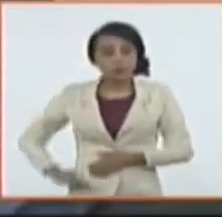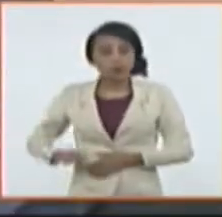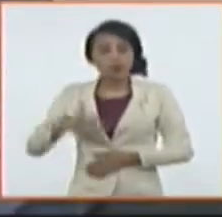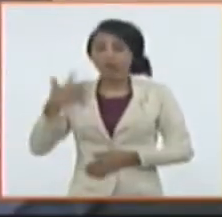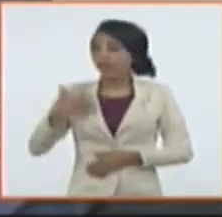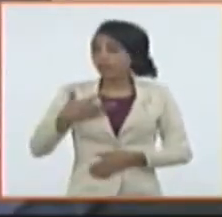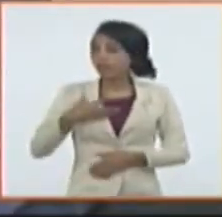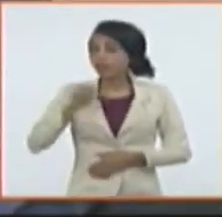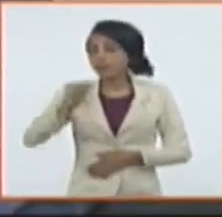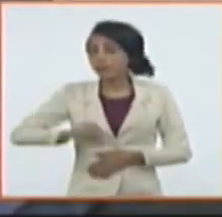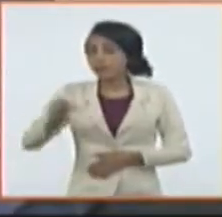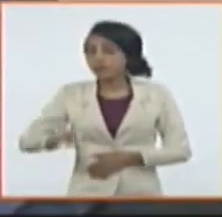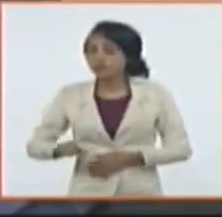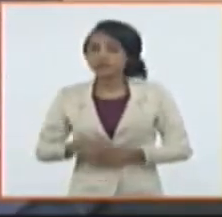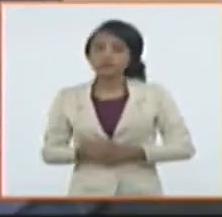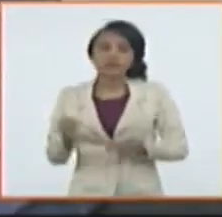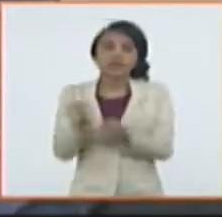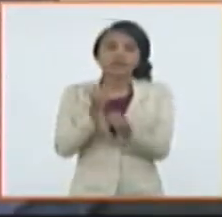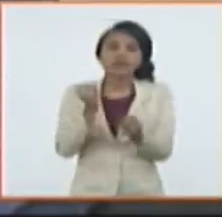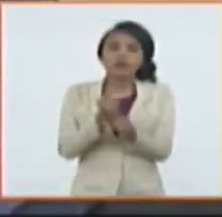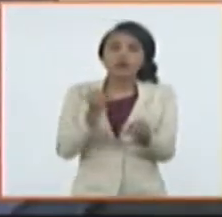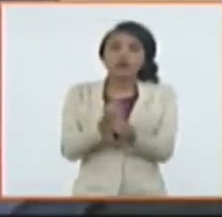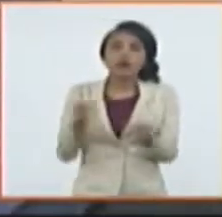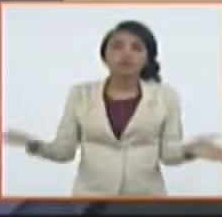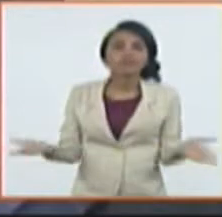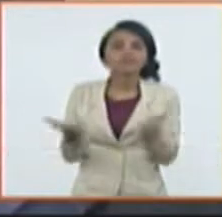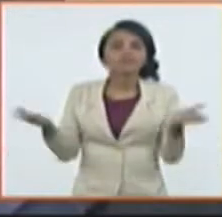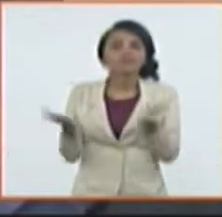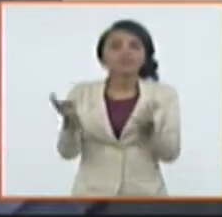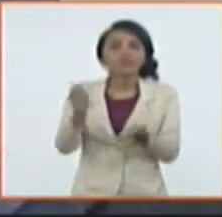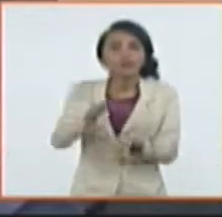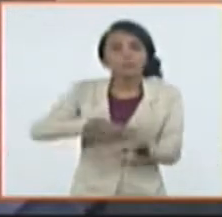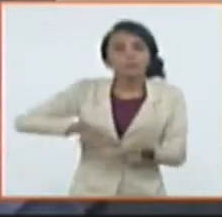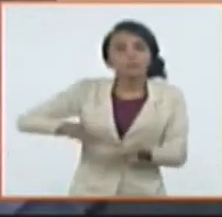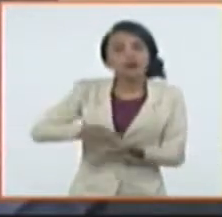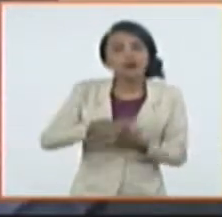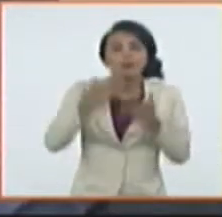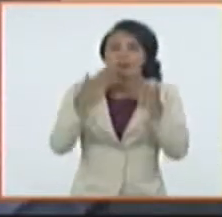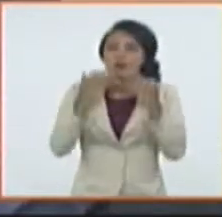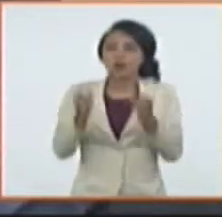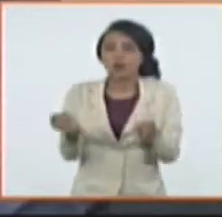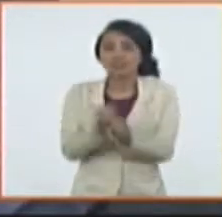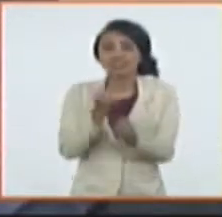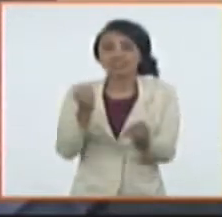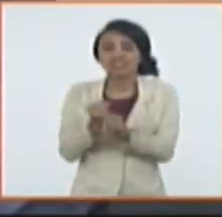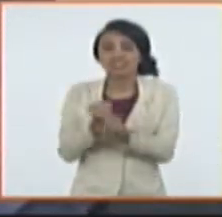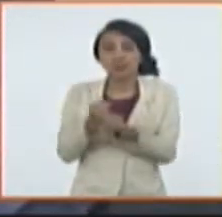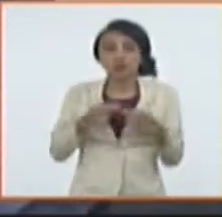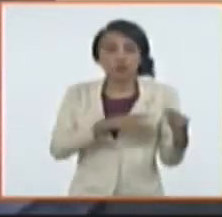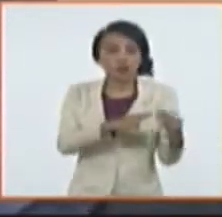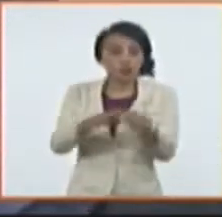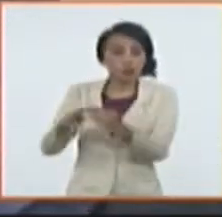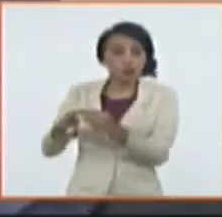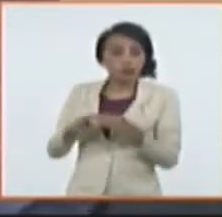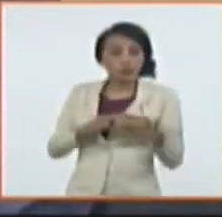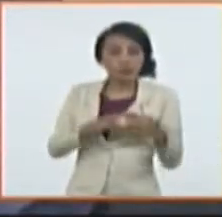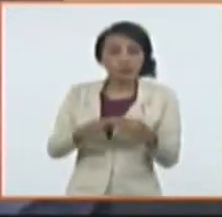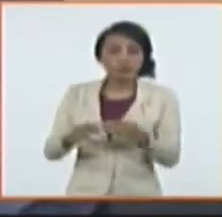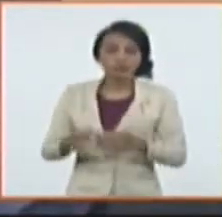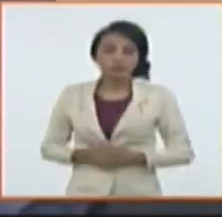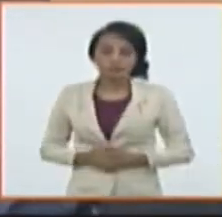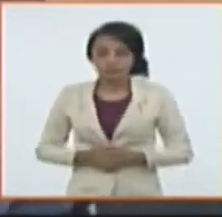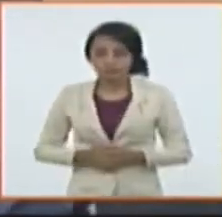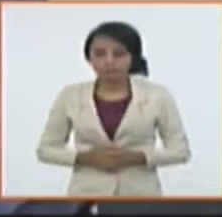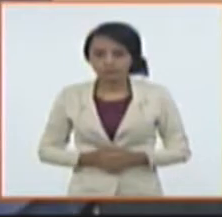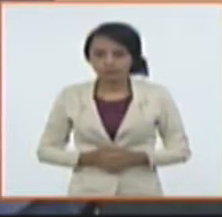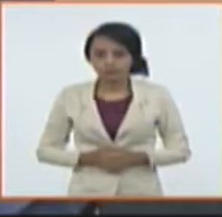trabajo de reanimación de los barrios, que es reanimación de los barrios, trabajo comunitario social y en ningún momento intervención, que eso ofende